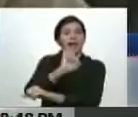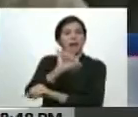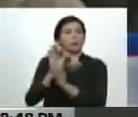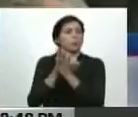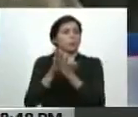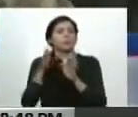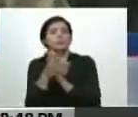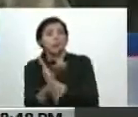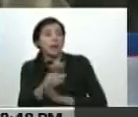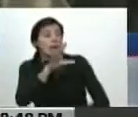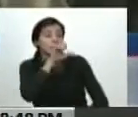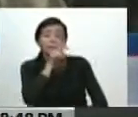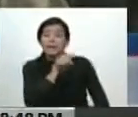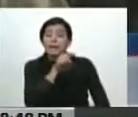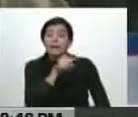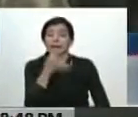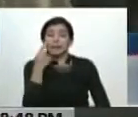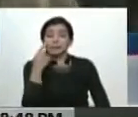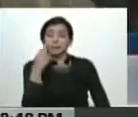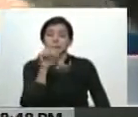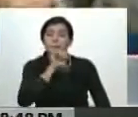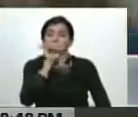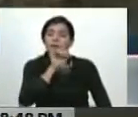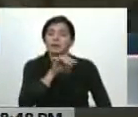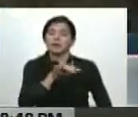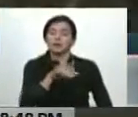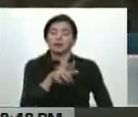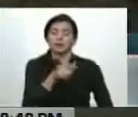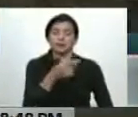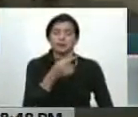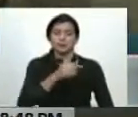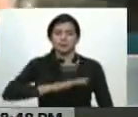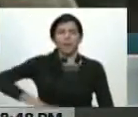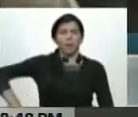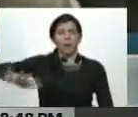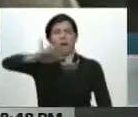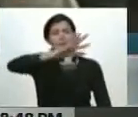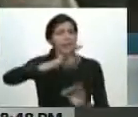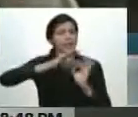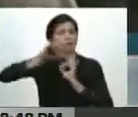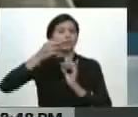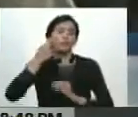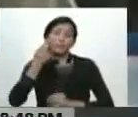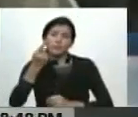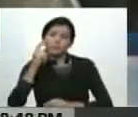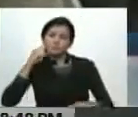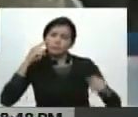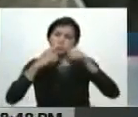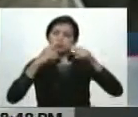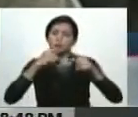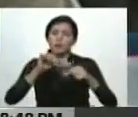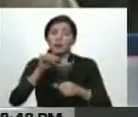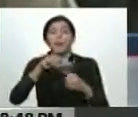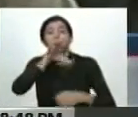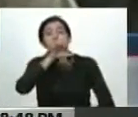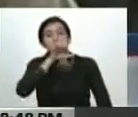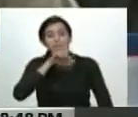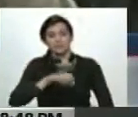pasó? La perrita. Pero en una sabana por allá lejos, no había pueblo